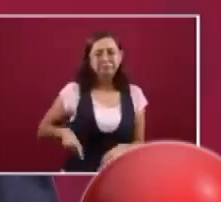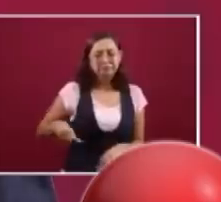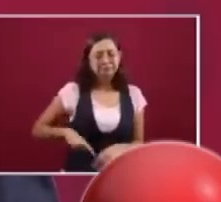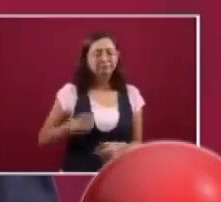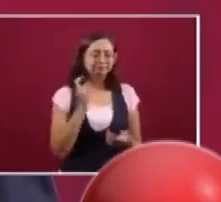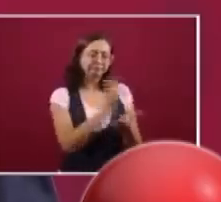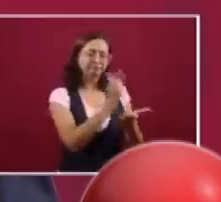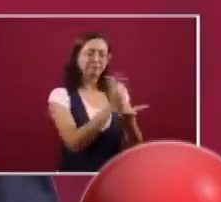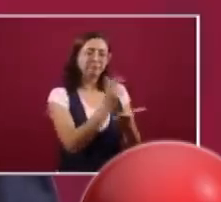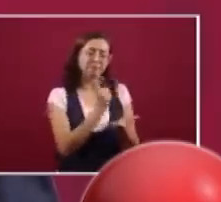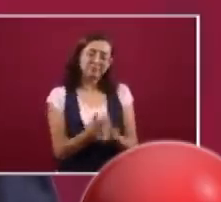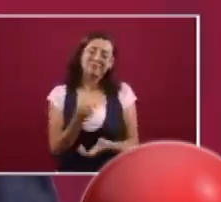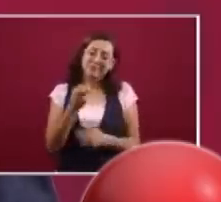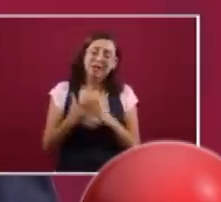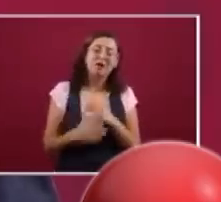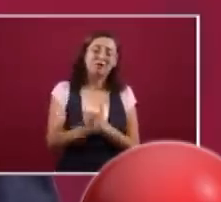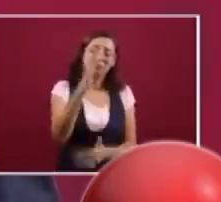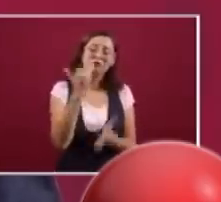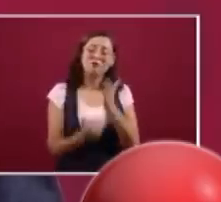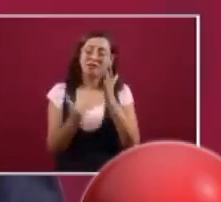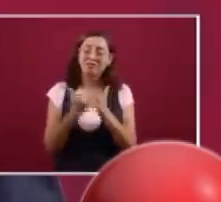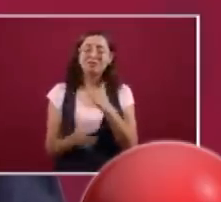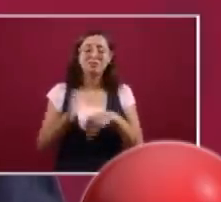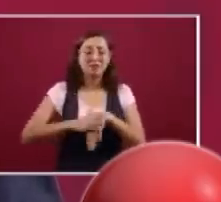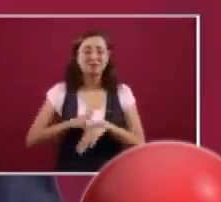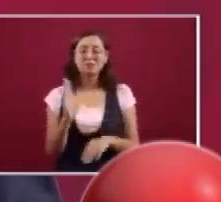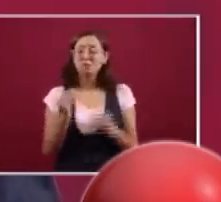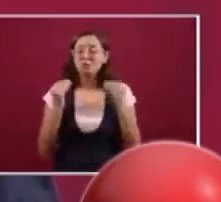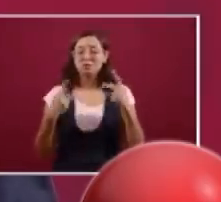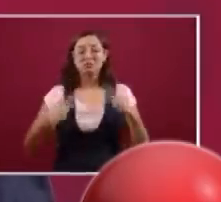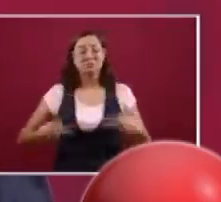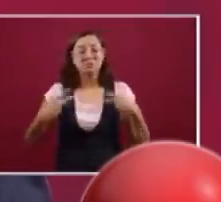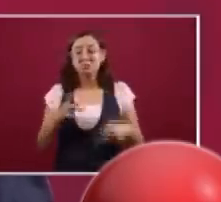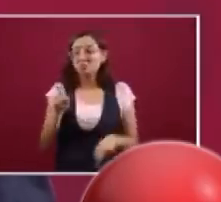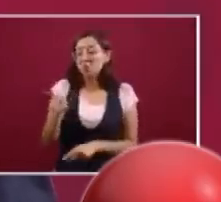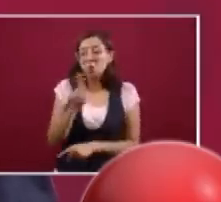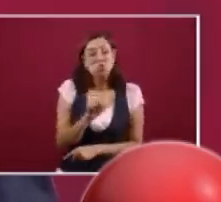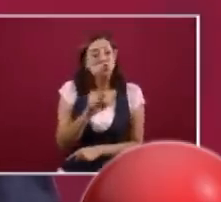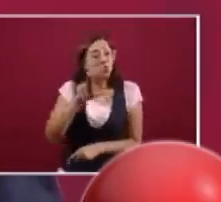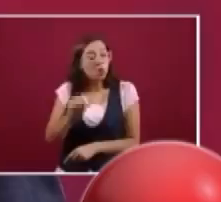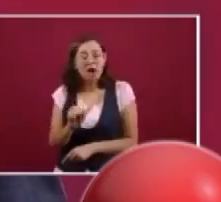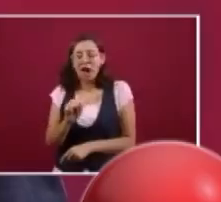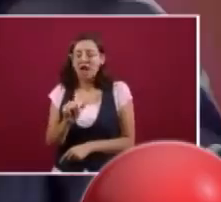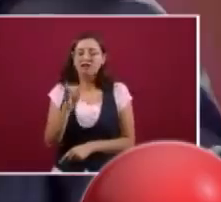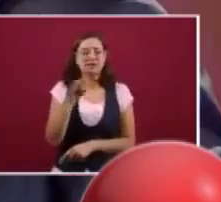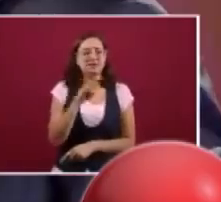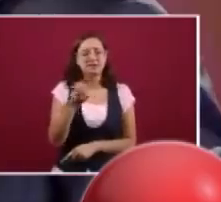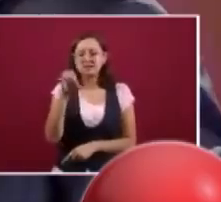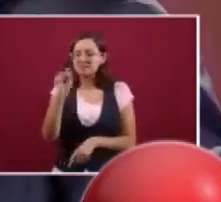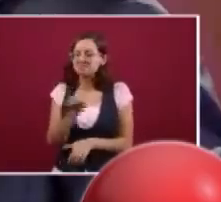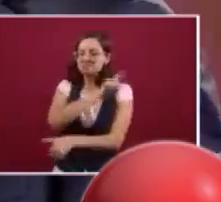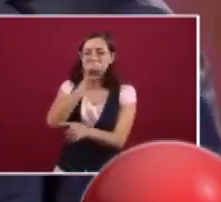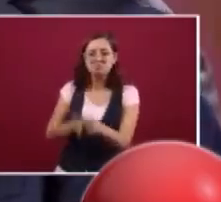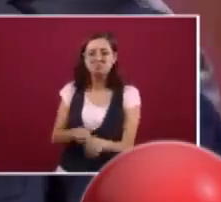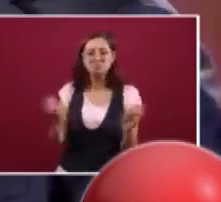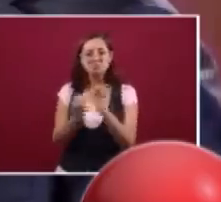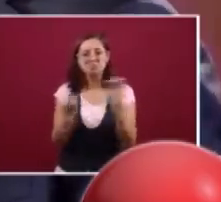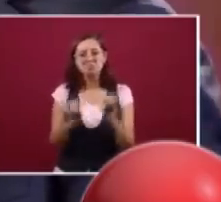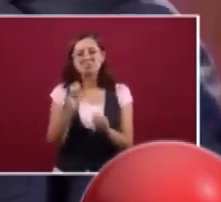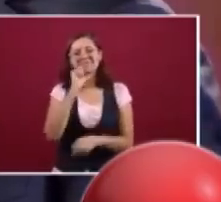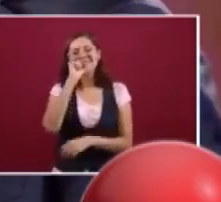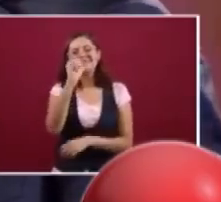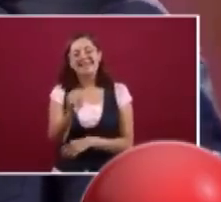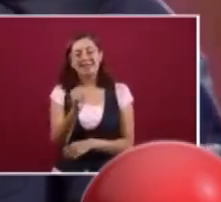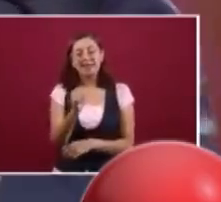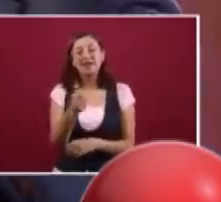con una gran parte de los trabajadores mexicanos que a lo largo de su vida no tuvieron esta oportunidad. Pero esa es también